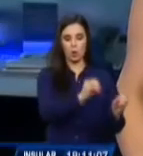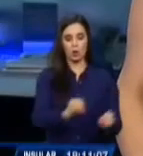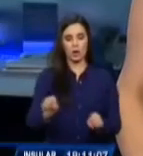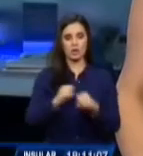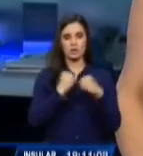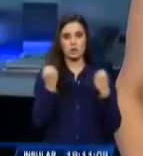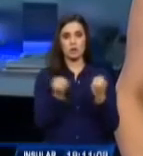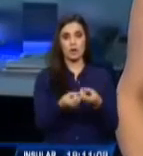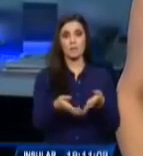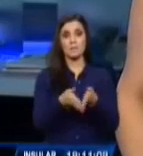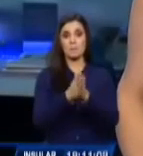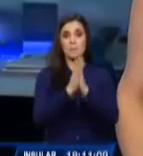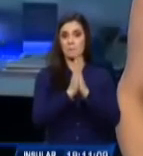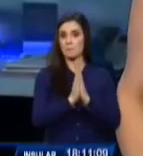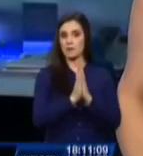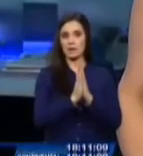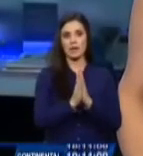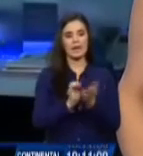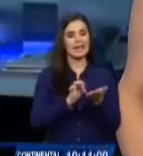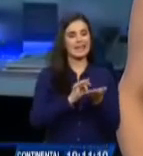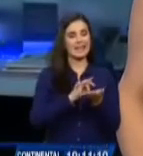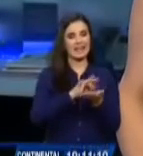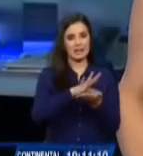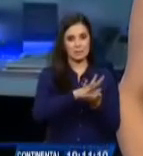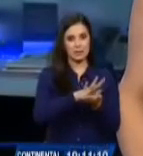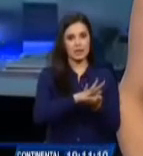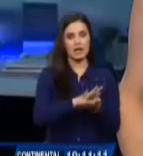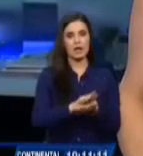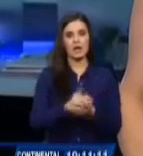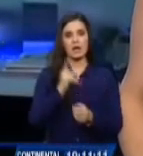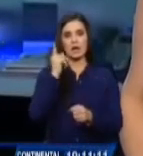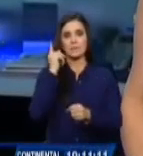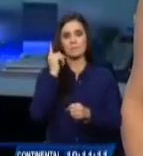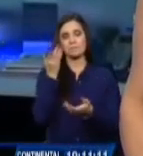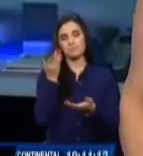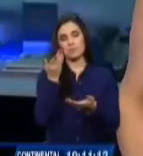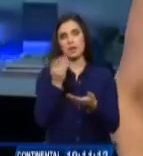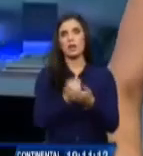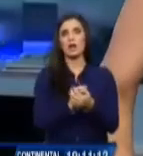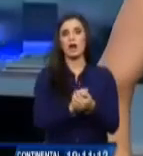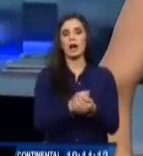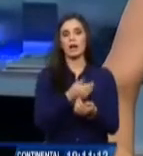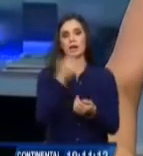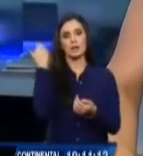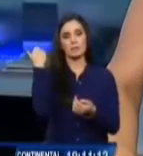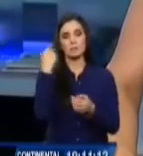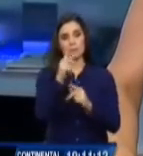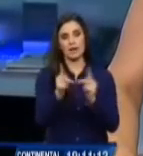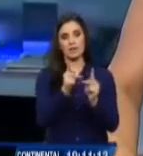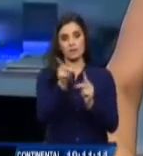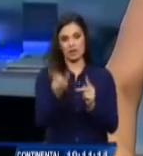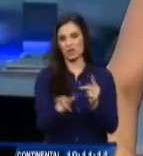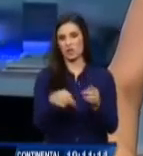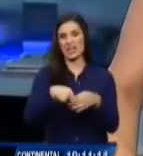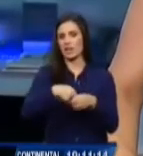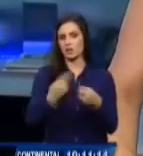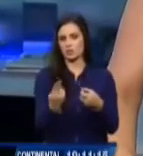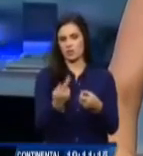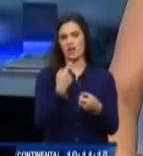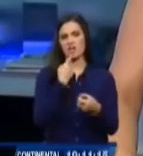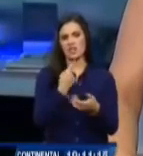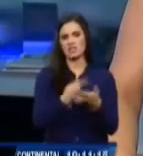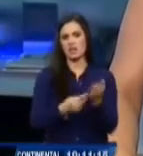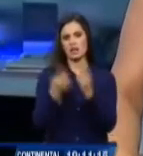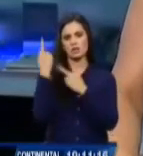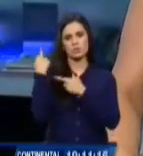Organizaciones sociales piden la revocatoria del mandato del prefecto de Zamora Chinchipe, Salvador Quispe. Lo responsabilizan de descuidar